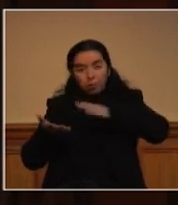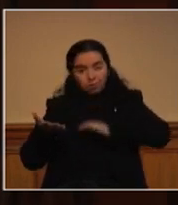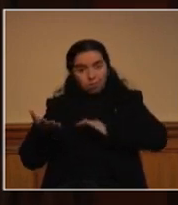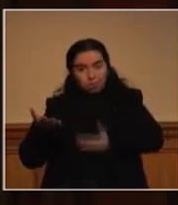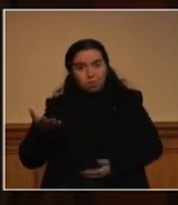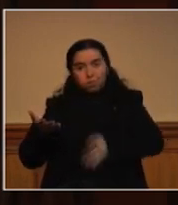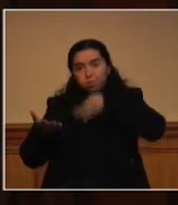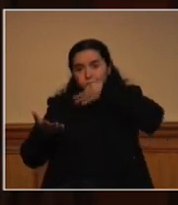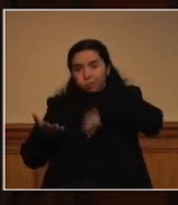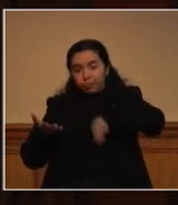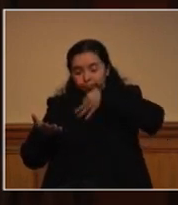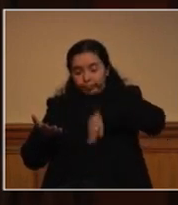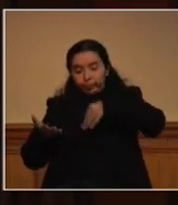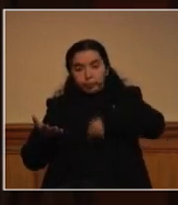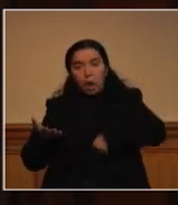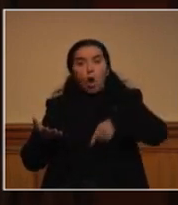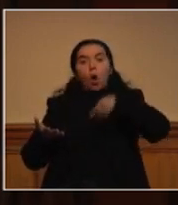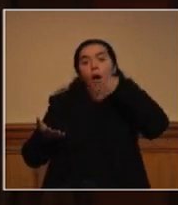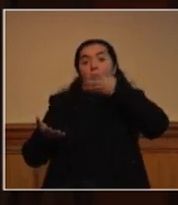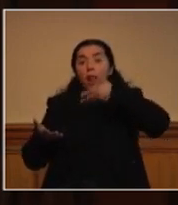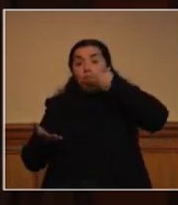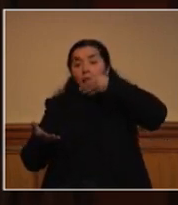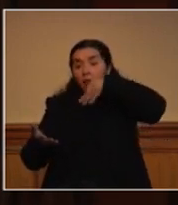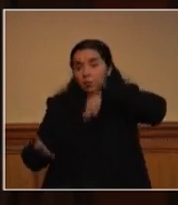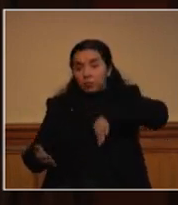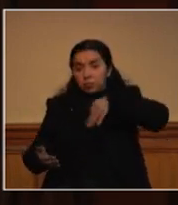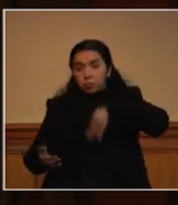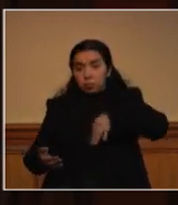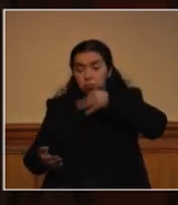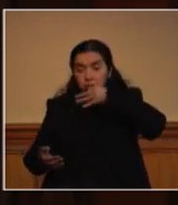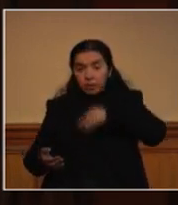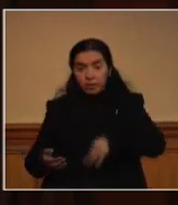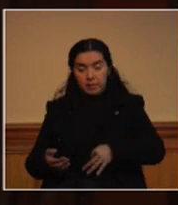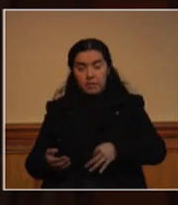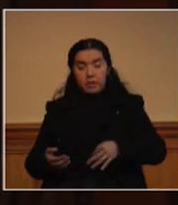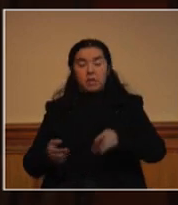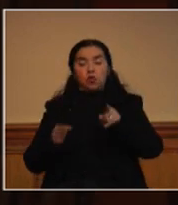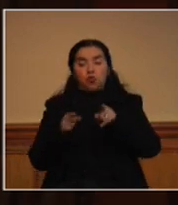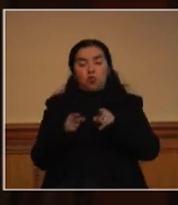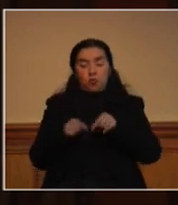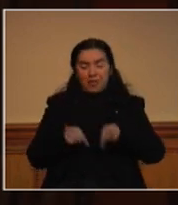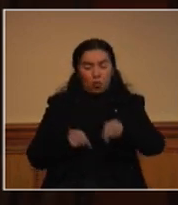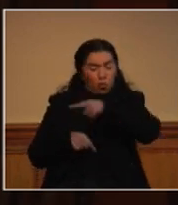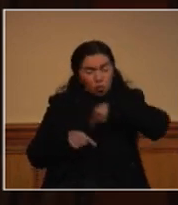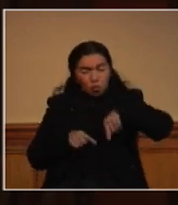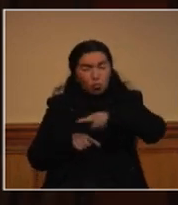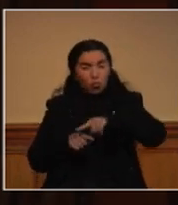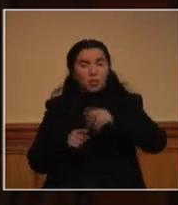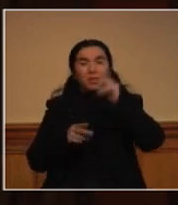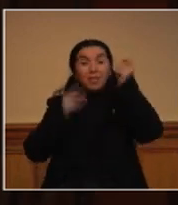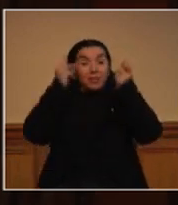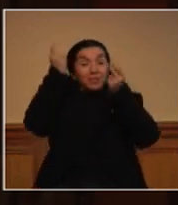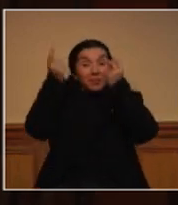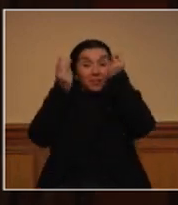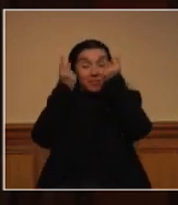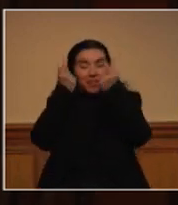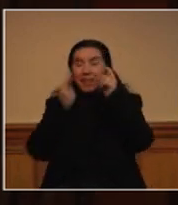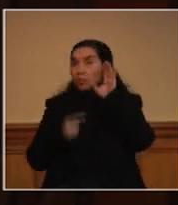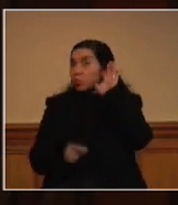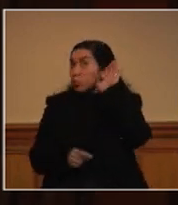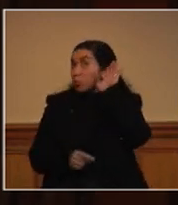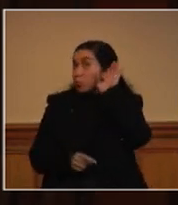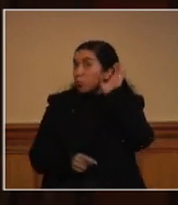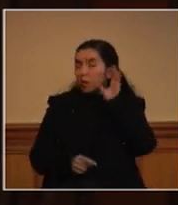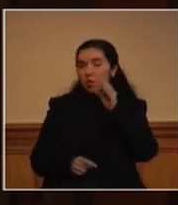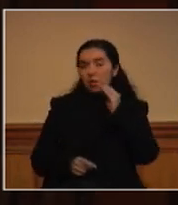en el útero de las madres. ¿Por qué es así? Porque todo esto va a crear a partir de la escucha en el